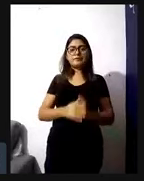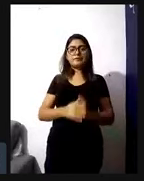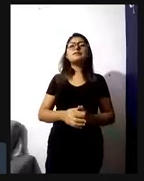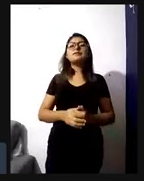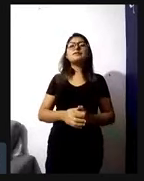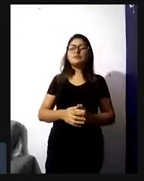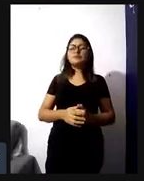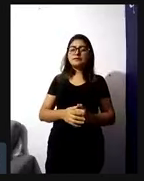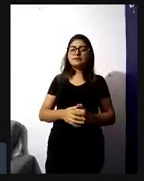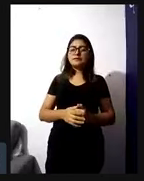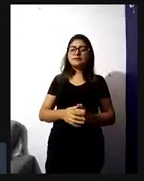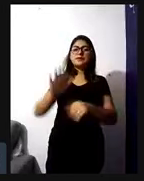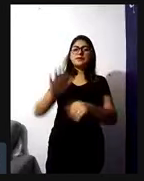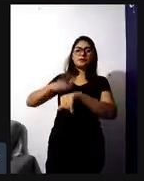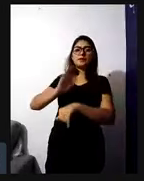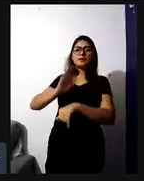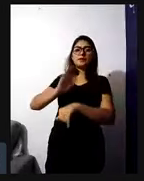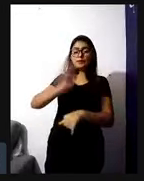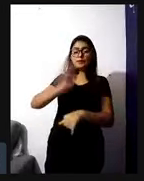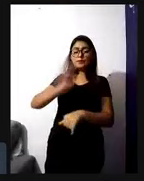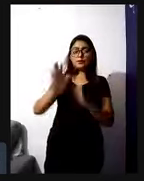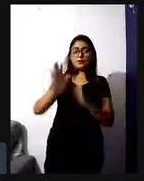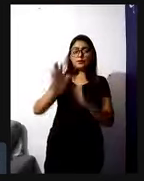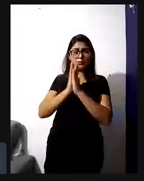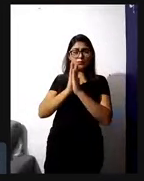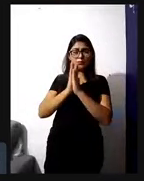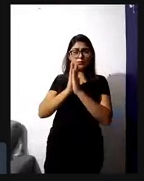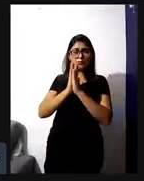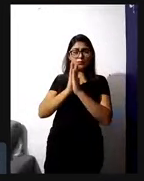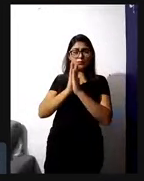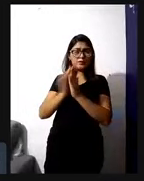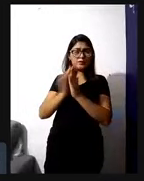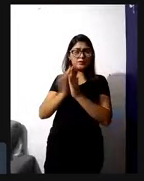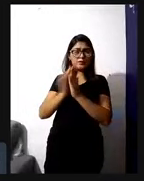dar algunas actividades para integrar a mi hijo con sus hermanos? Él